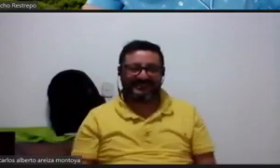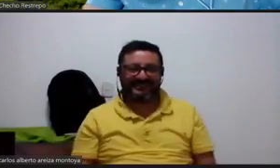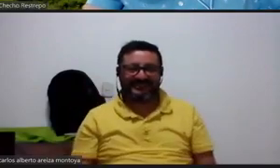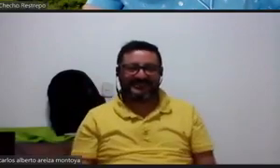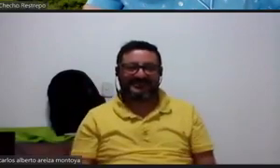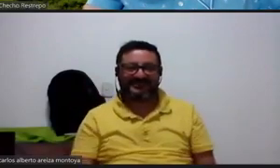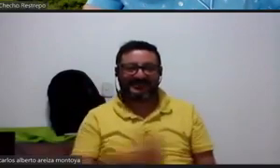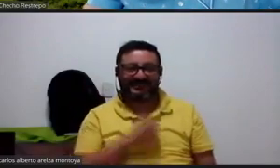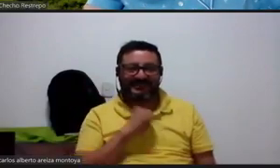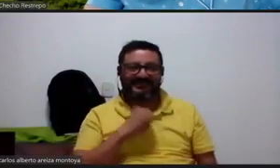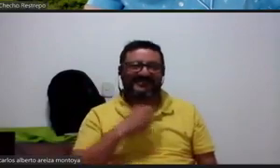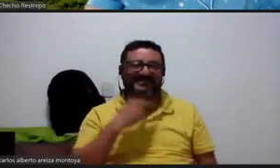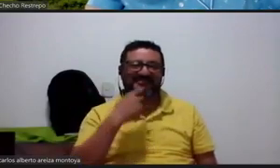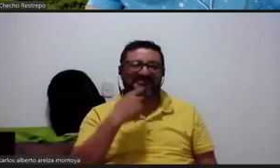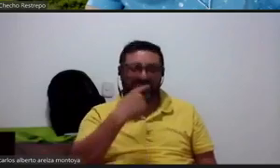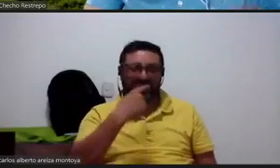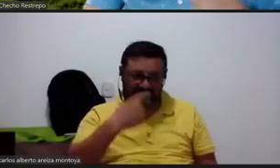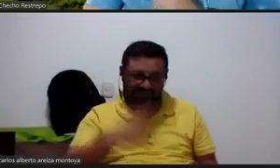tienes una voz, tienes